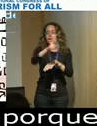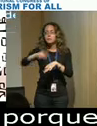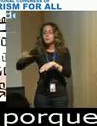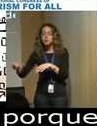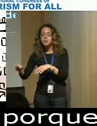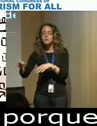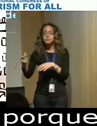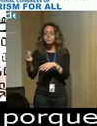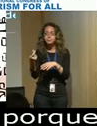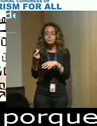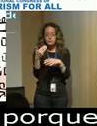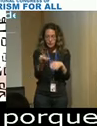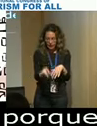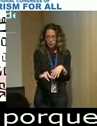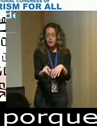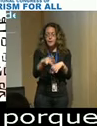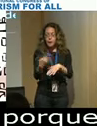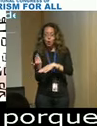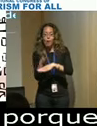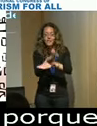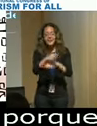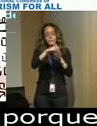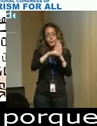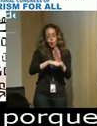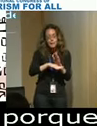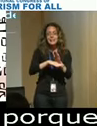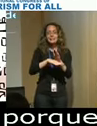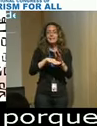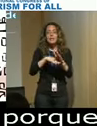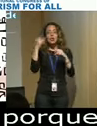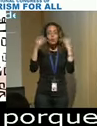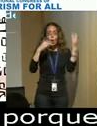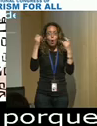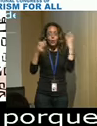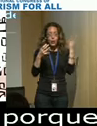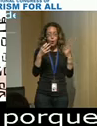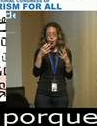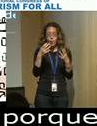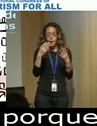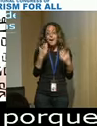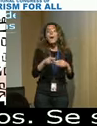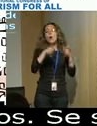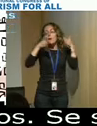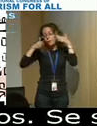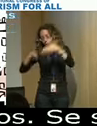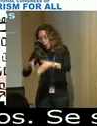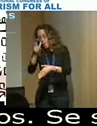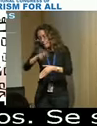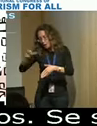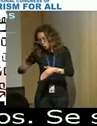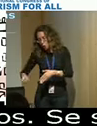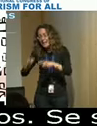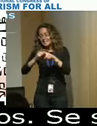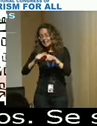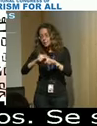personas, pero lo que más se ofrecen son programas recreativos. Ojo, para personas con el mismo tipo